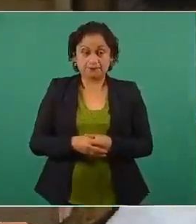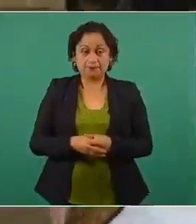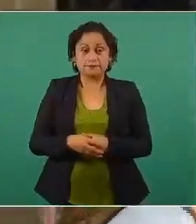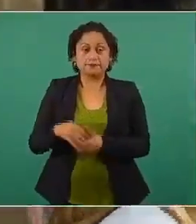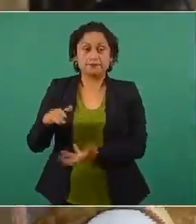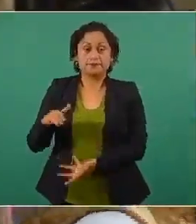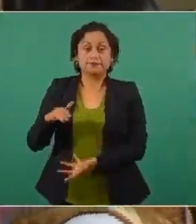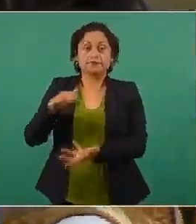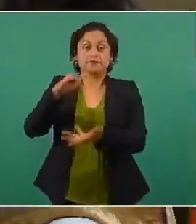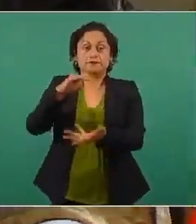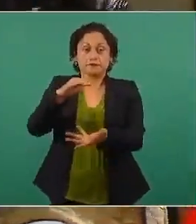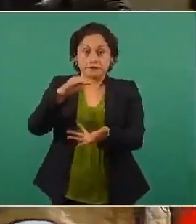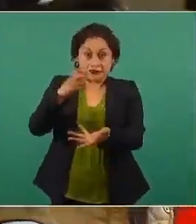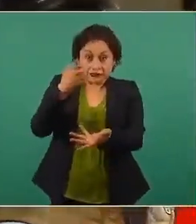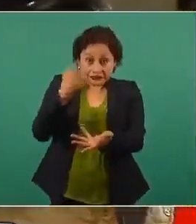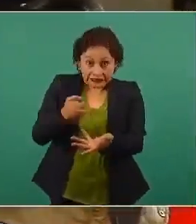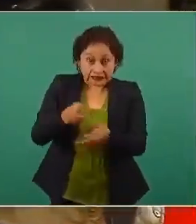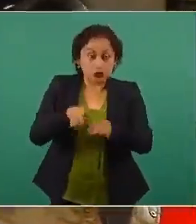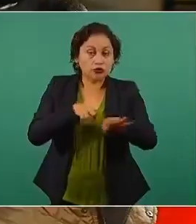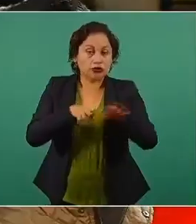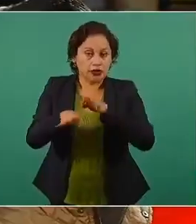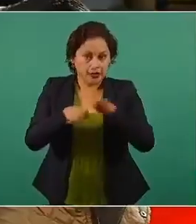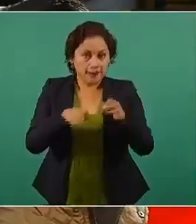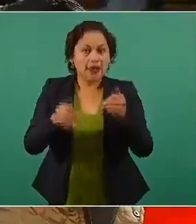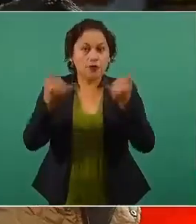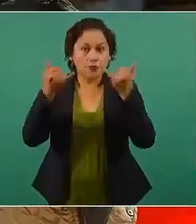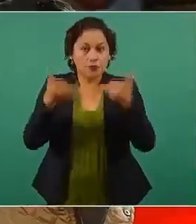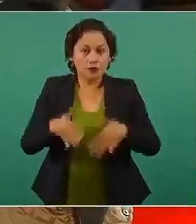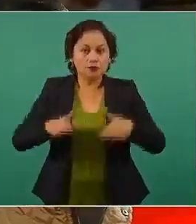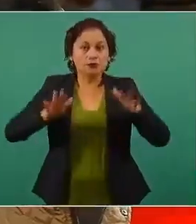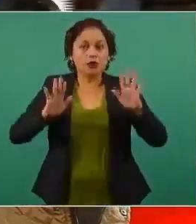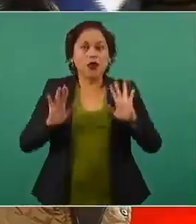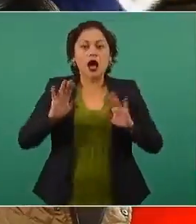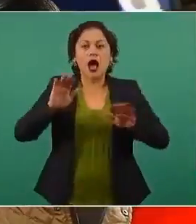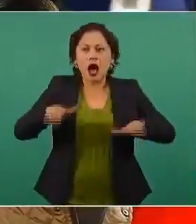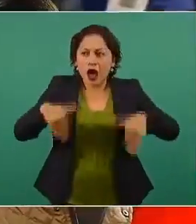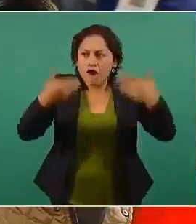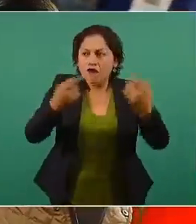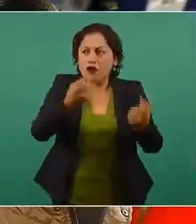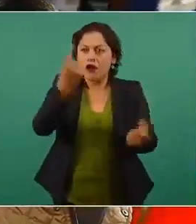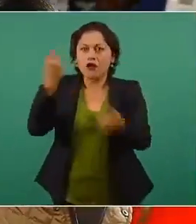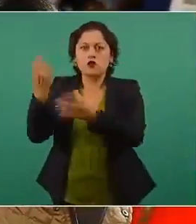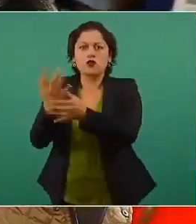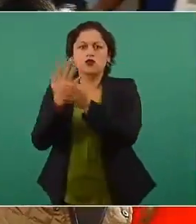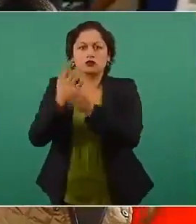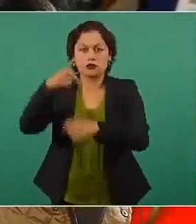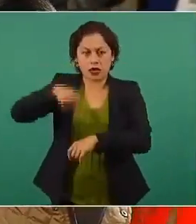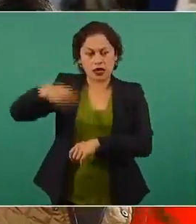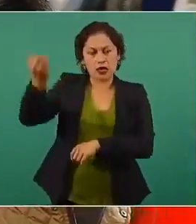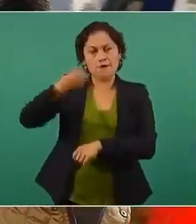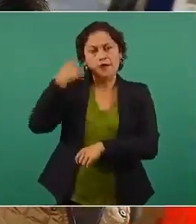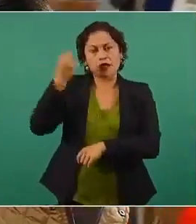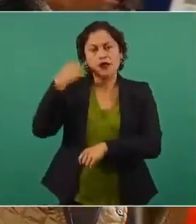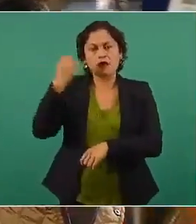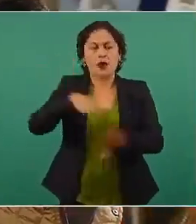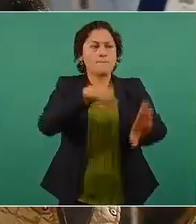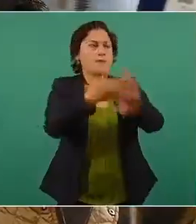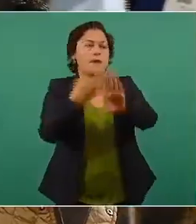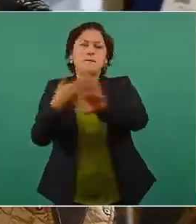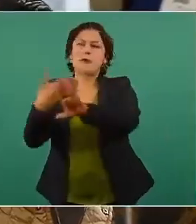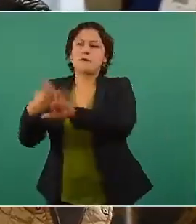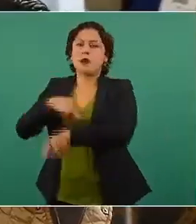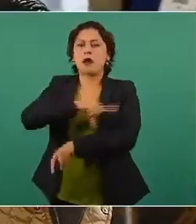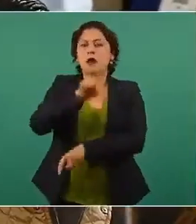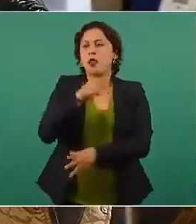Esto cuesta mucho trabajo, presidente. Y luego dicen que aquí en la mañanera se usa para golpear y esconder la mano, y pues no, mire,